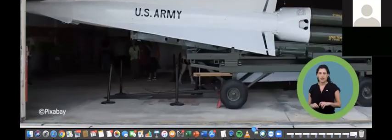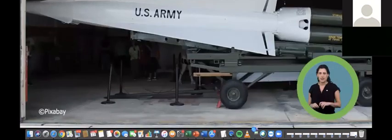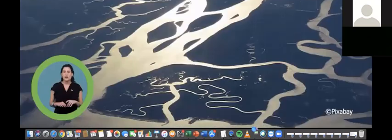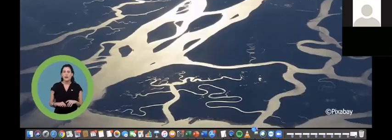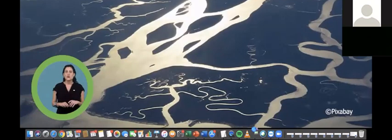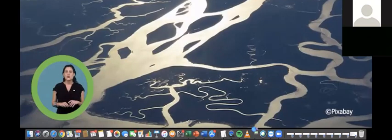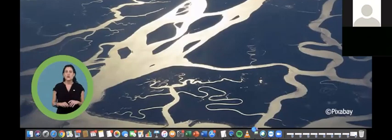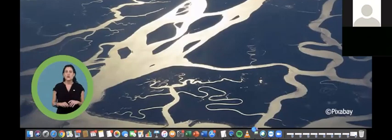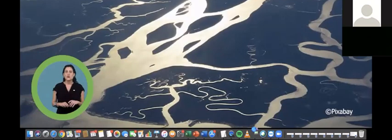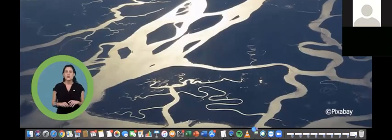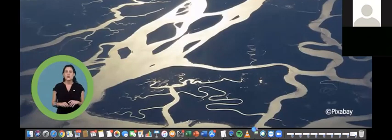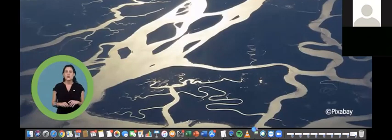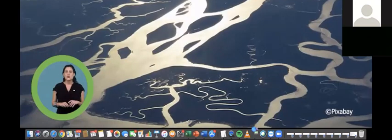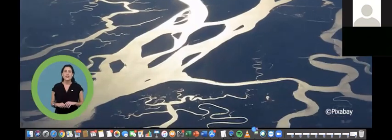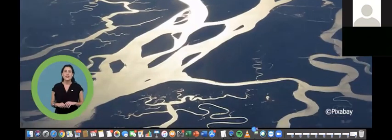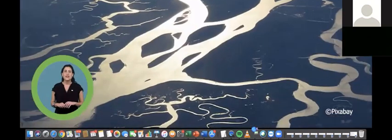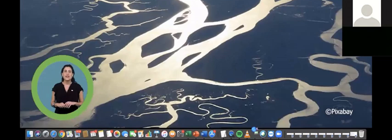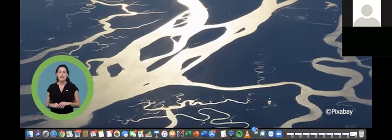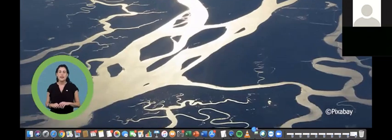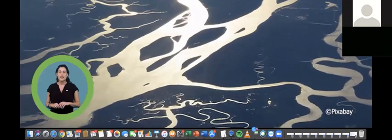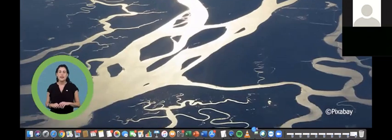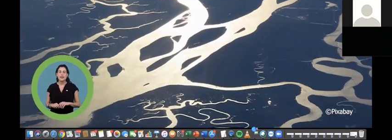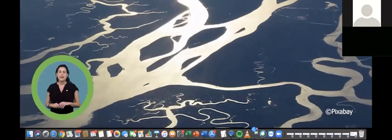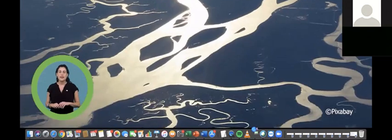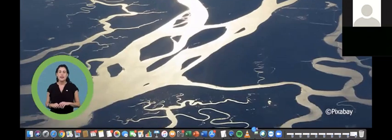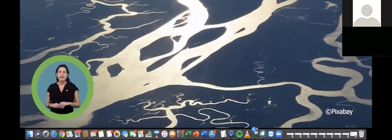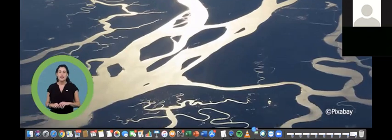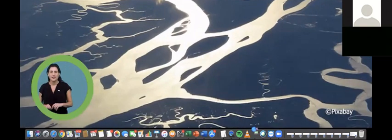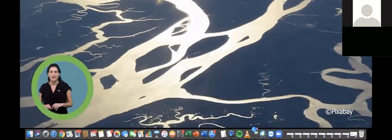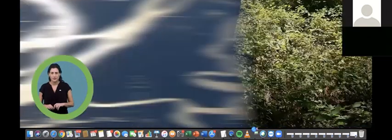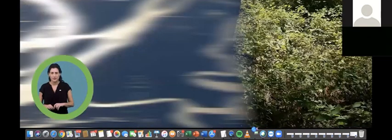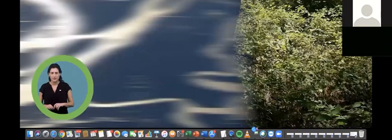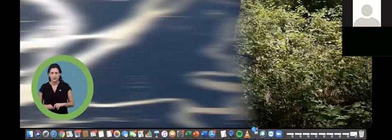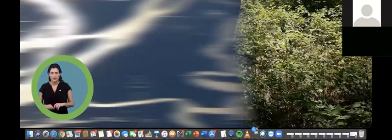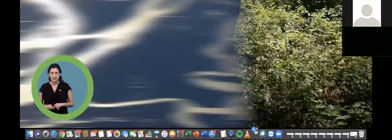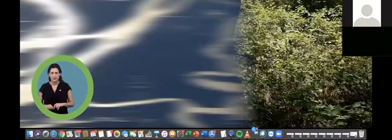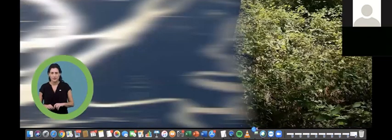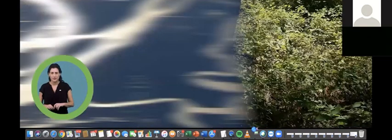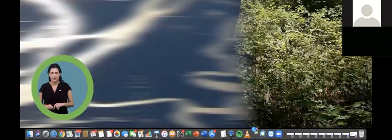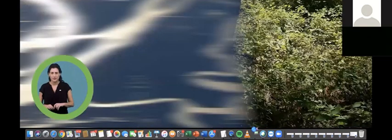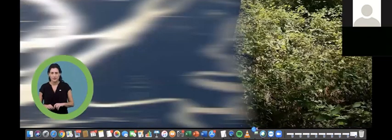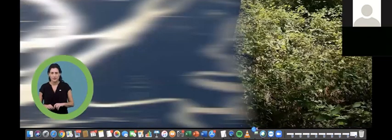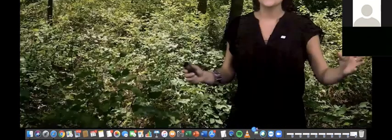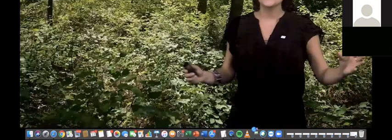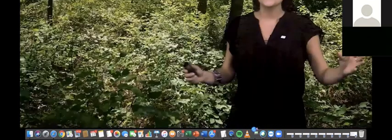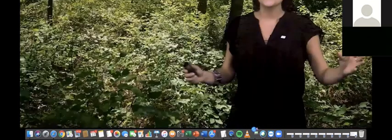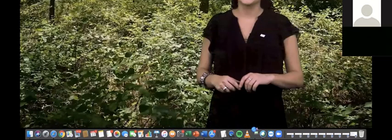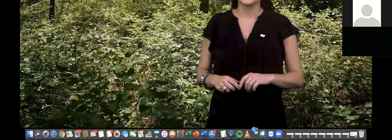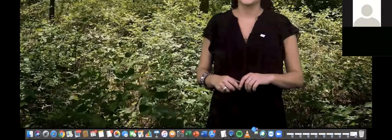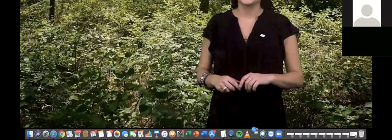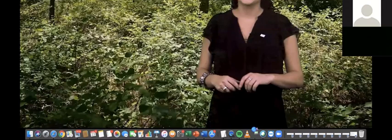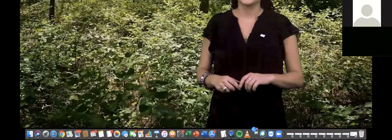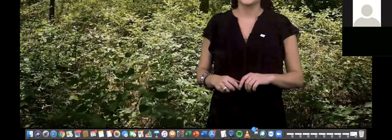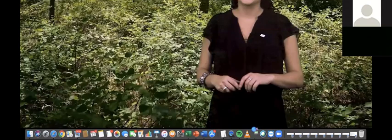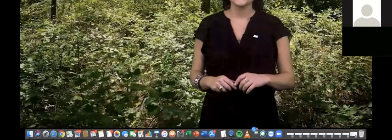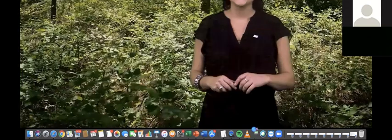extensión hay varias entradas al parque y no todas se conectan entre sí. Te invitamos a descubrir los mejores parques nacionales de Estados Unidos y vivir